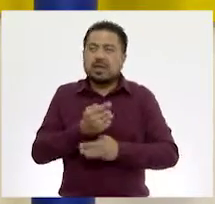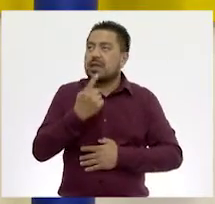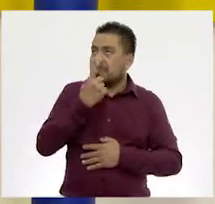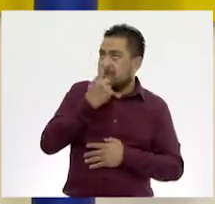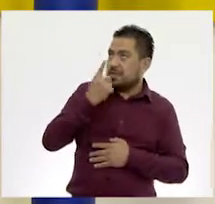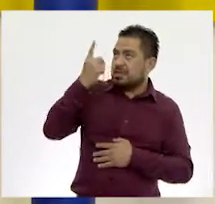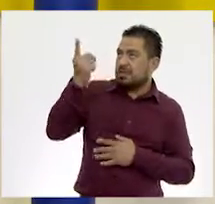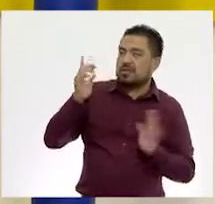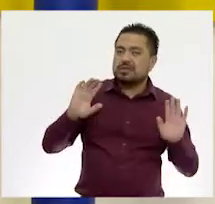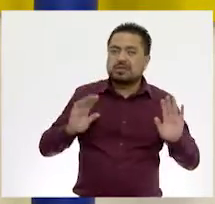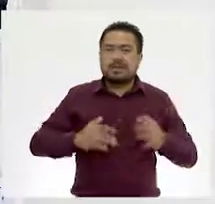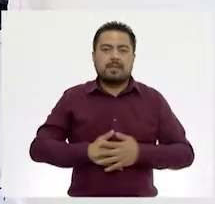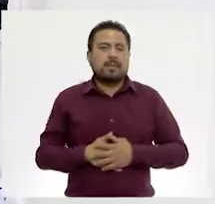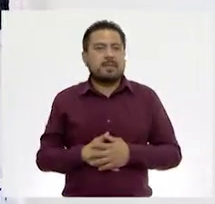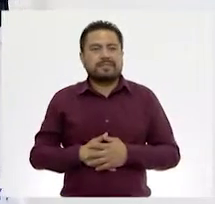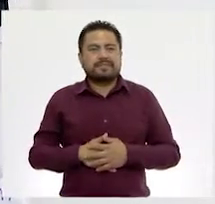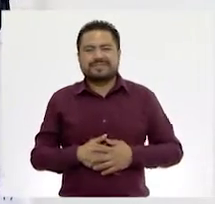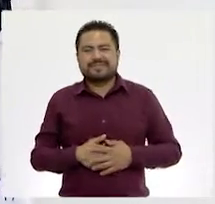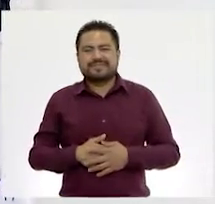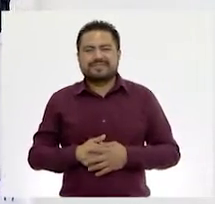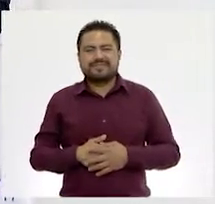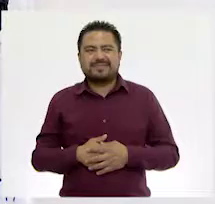dice...